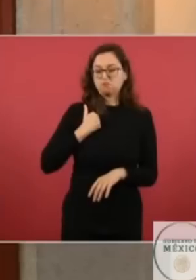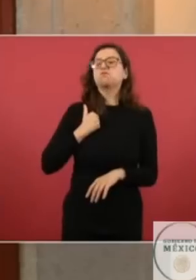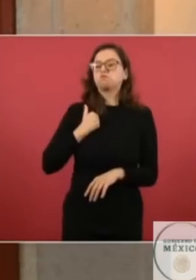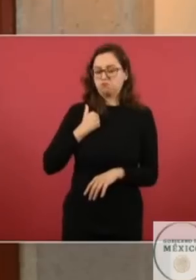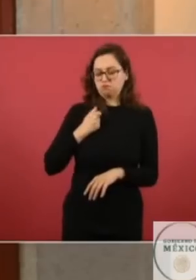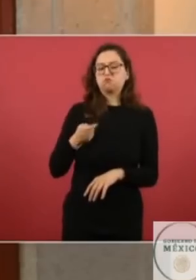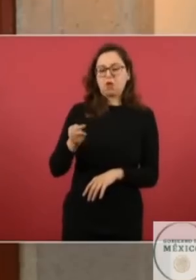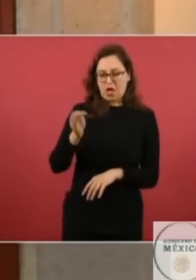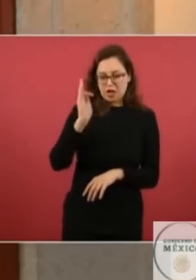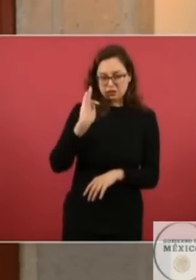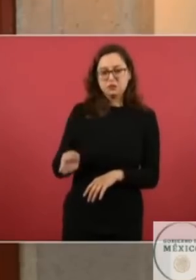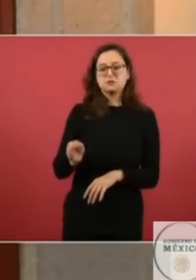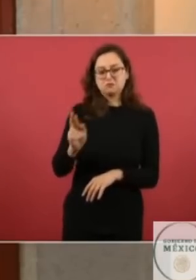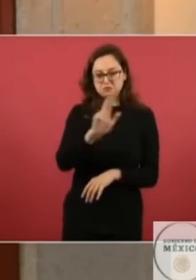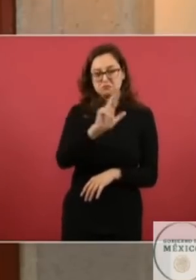reconocen,